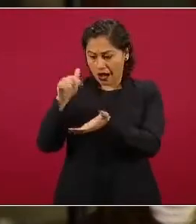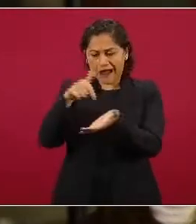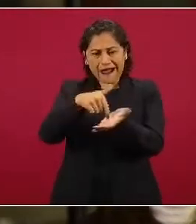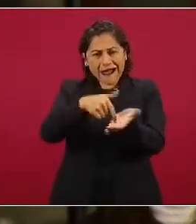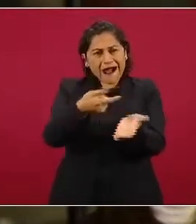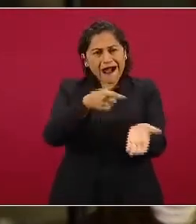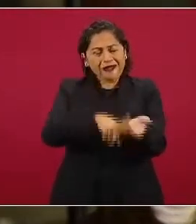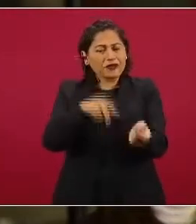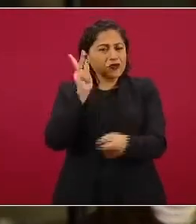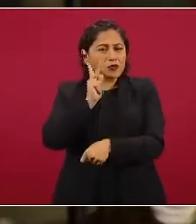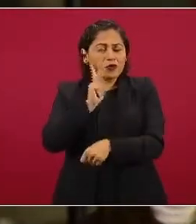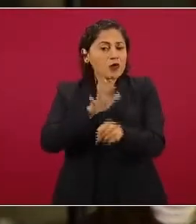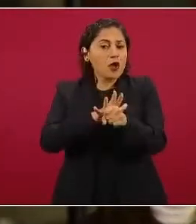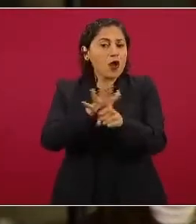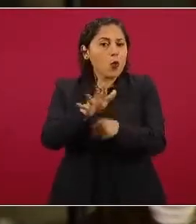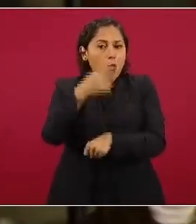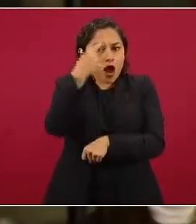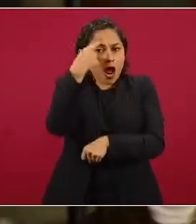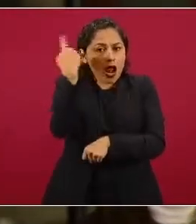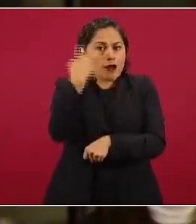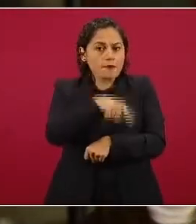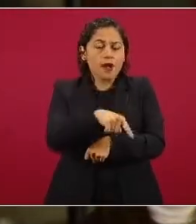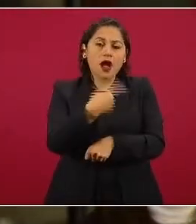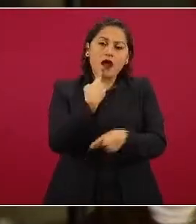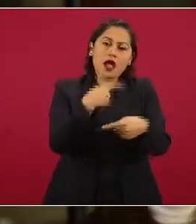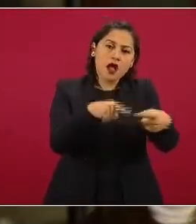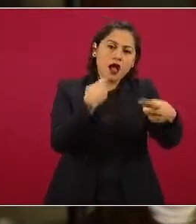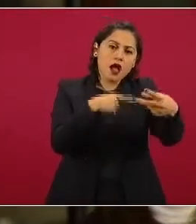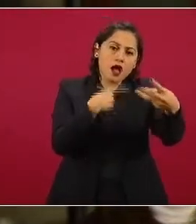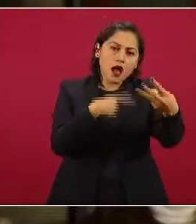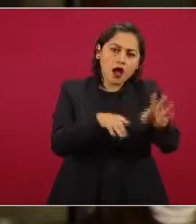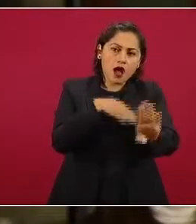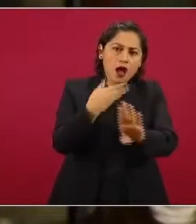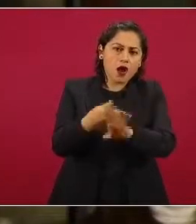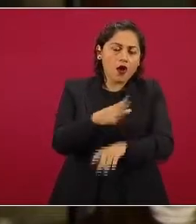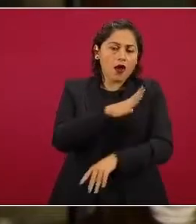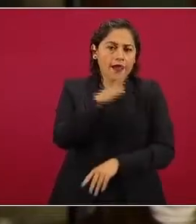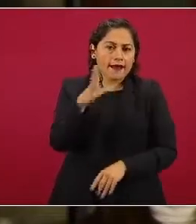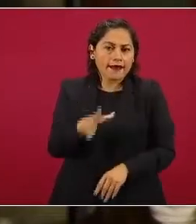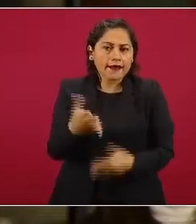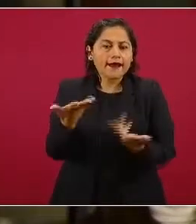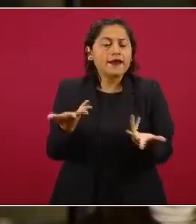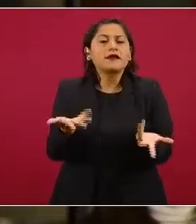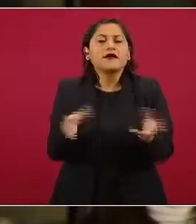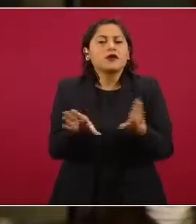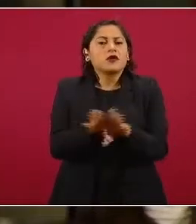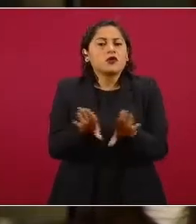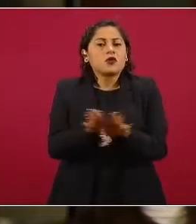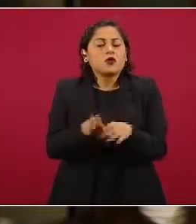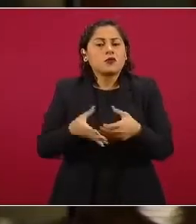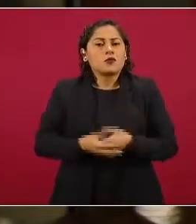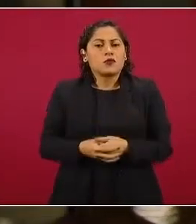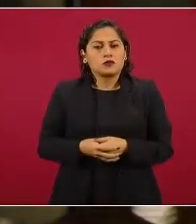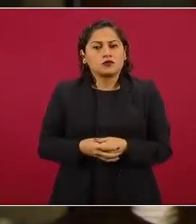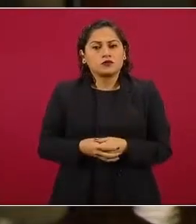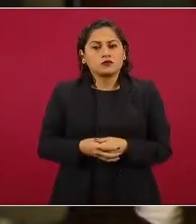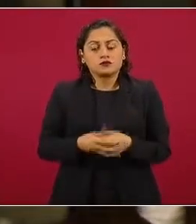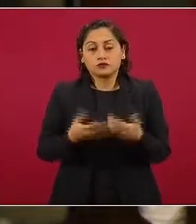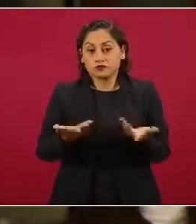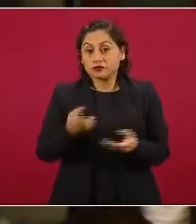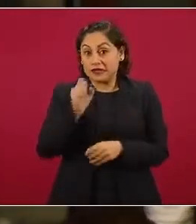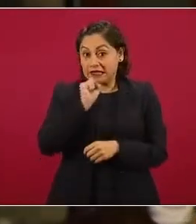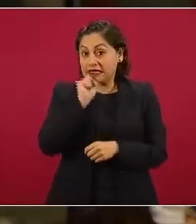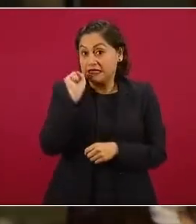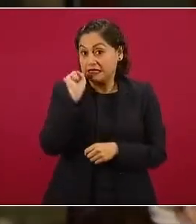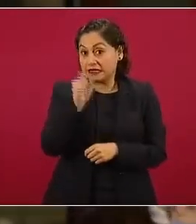estadounidenses para imputarle estos cargos al general Cienfuegos, y sobre todo para saber si no se pueden caer